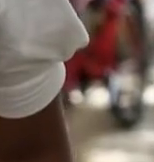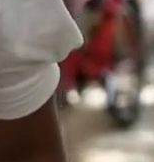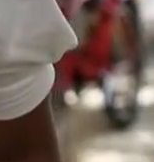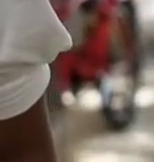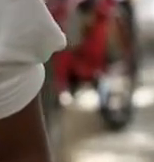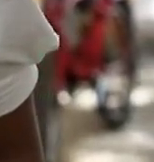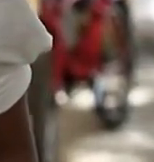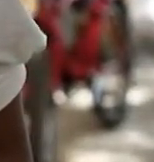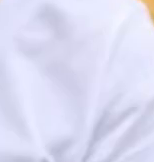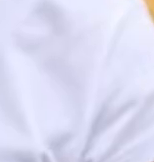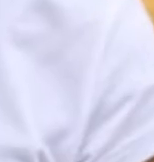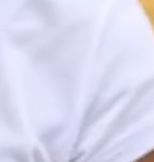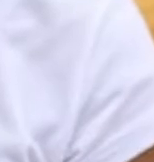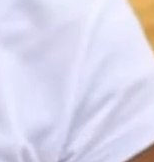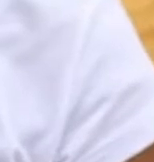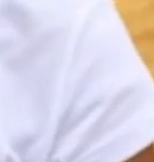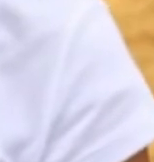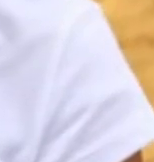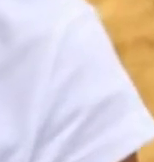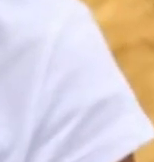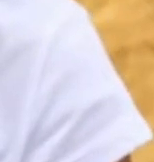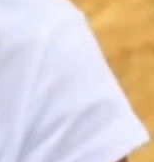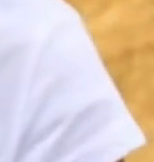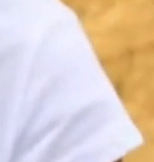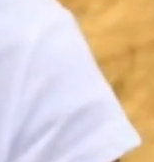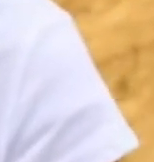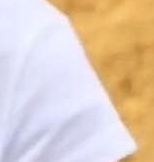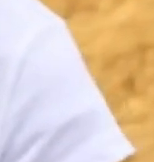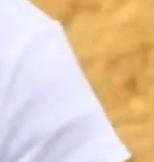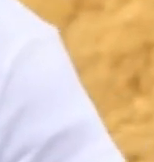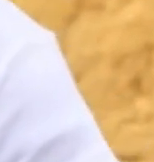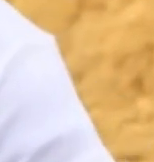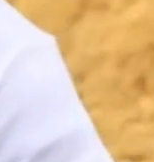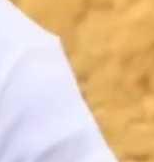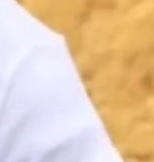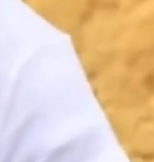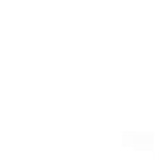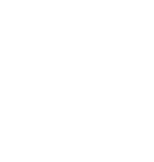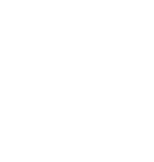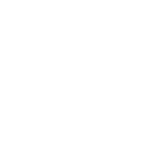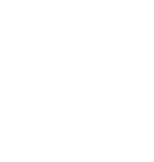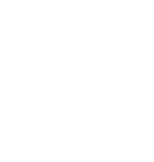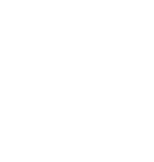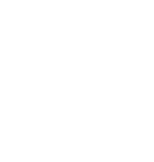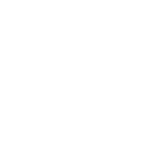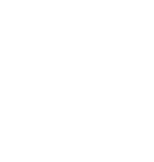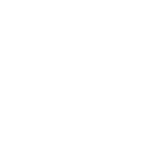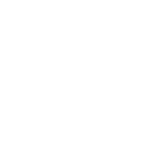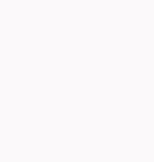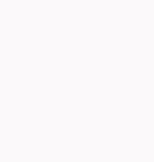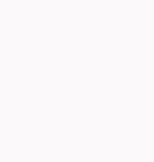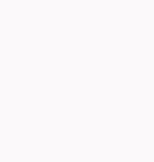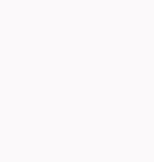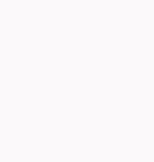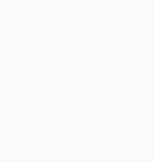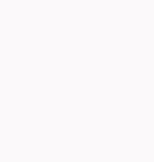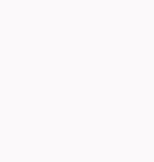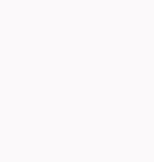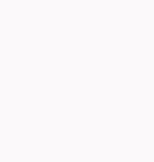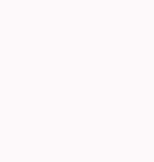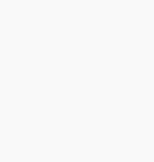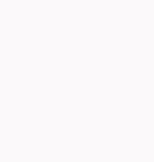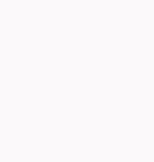que merecen. En el PRD trabajamos para las mujeres mexicanas. PRD.